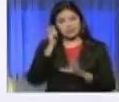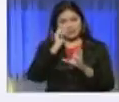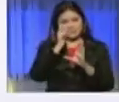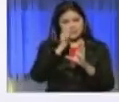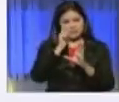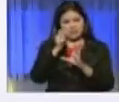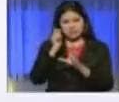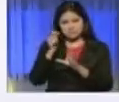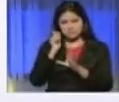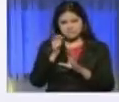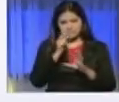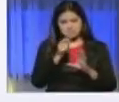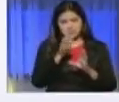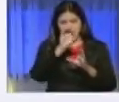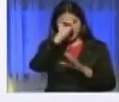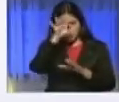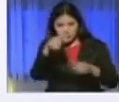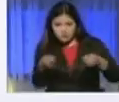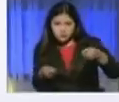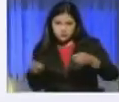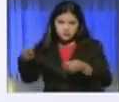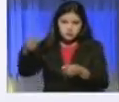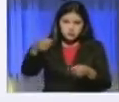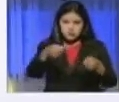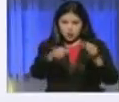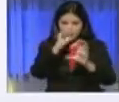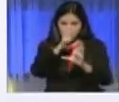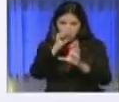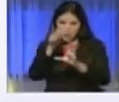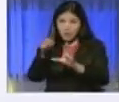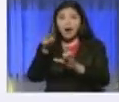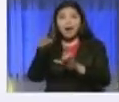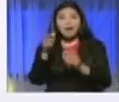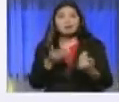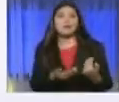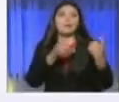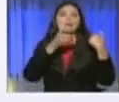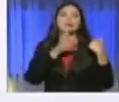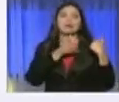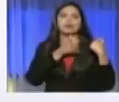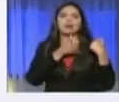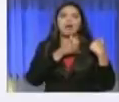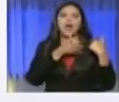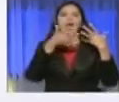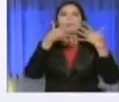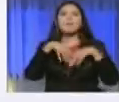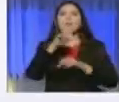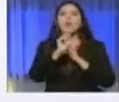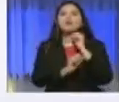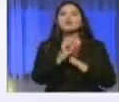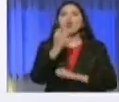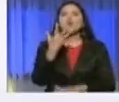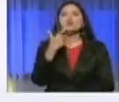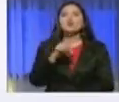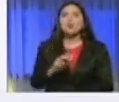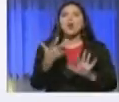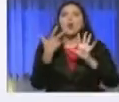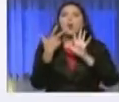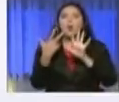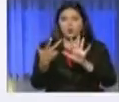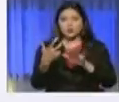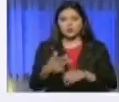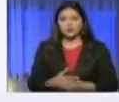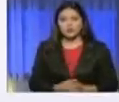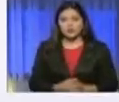que bueno, tiene la responsabilidad de dirigir el motor minero, el motor número 8.